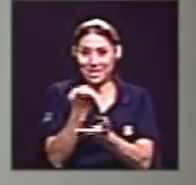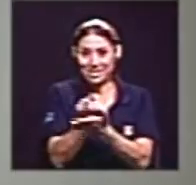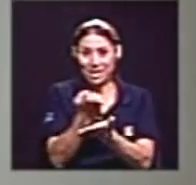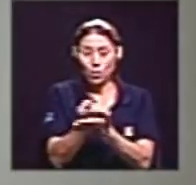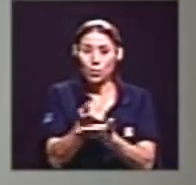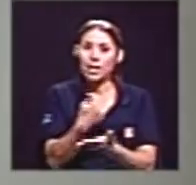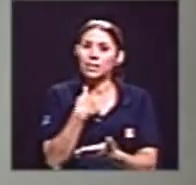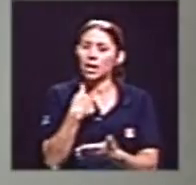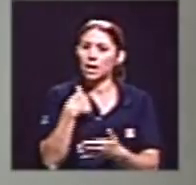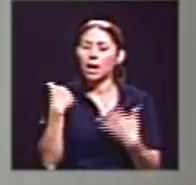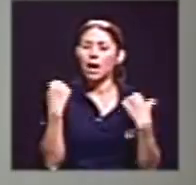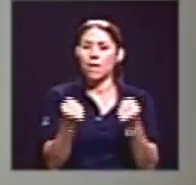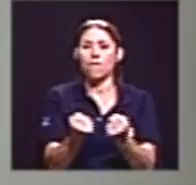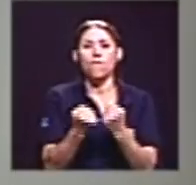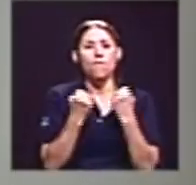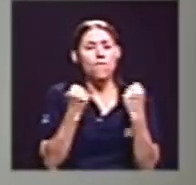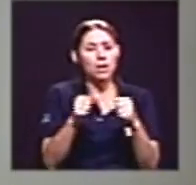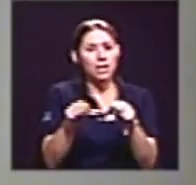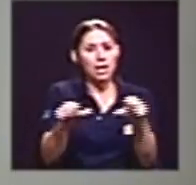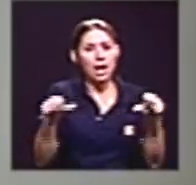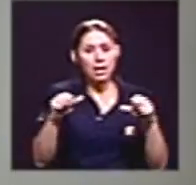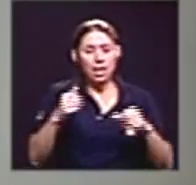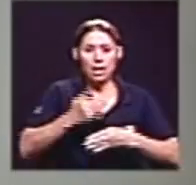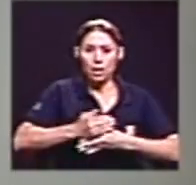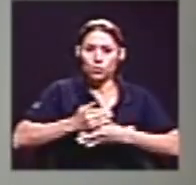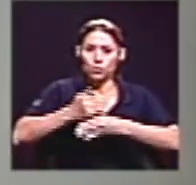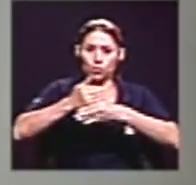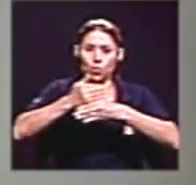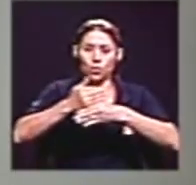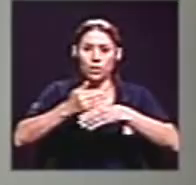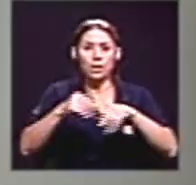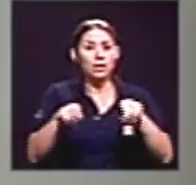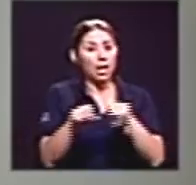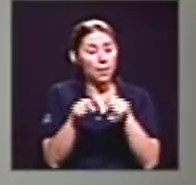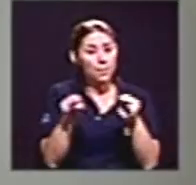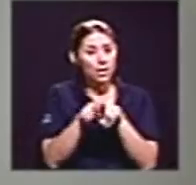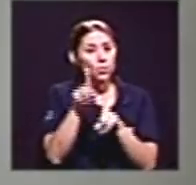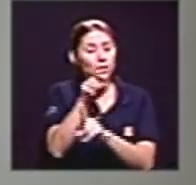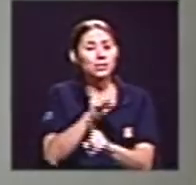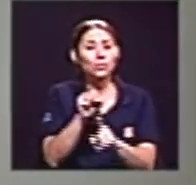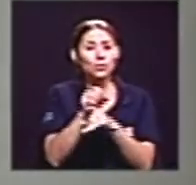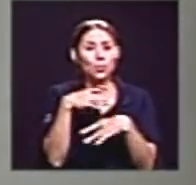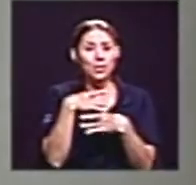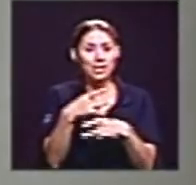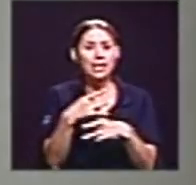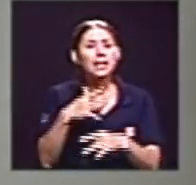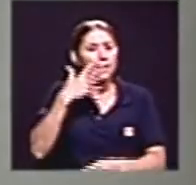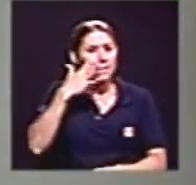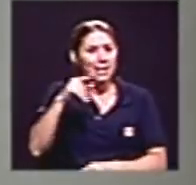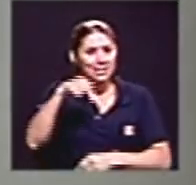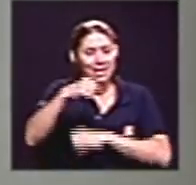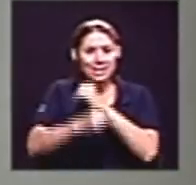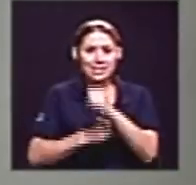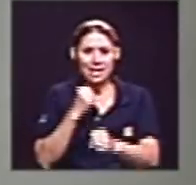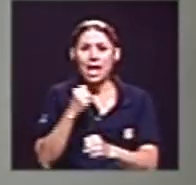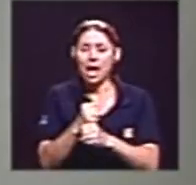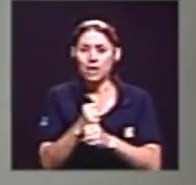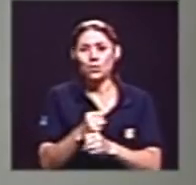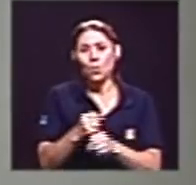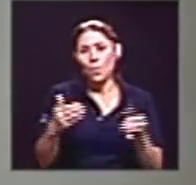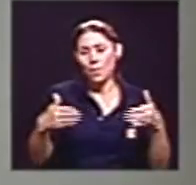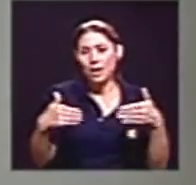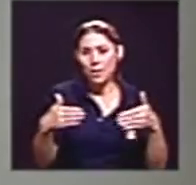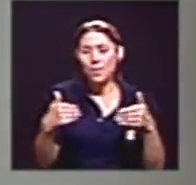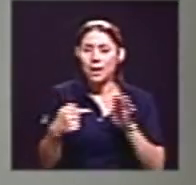muy fuerte un dinamismo muy interesante, ¿no? y que este año sí, pareciera que va a ser de los países que